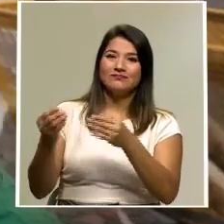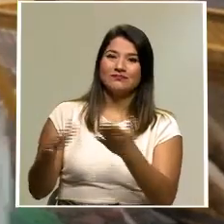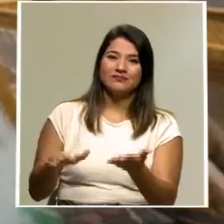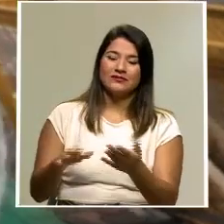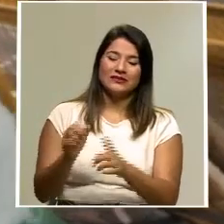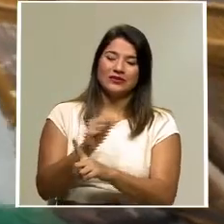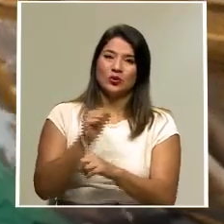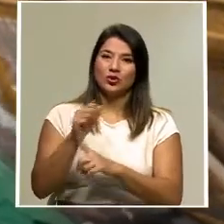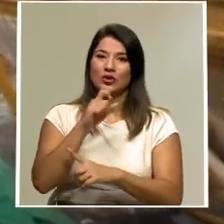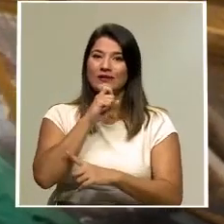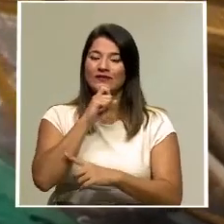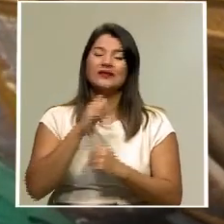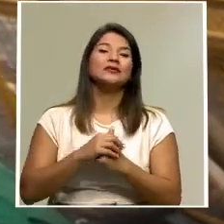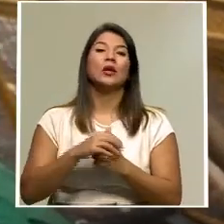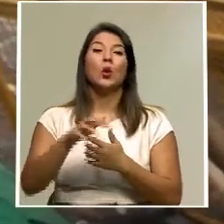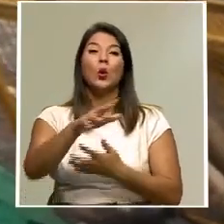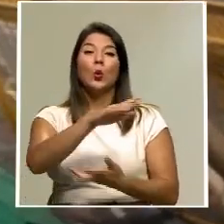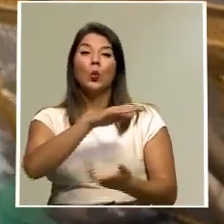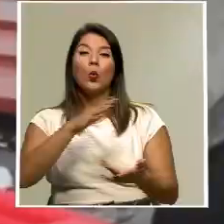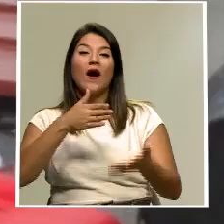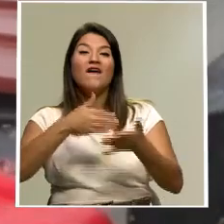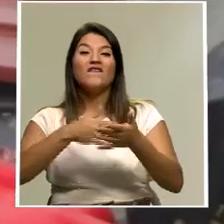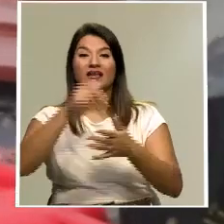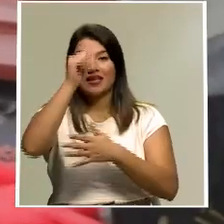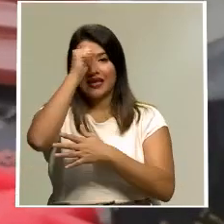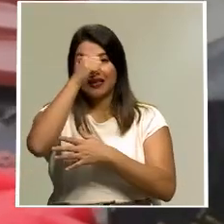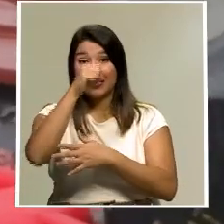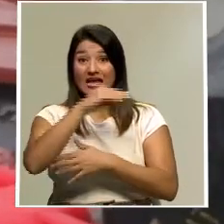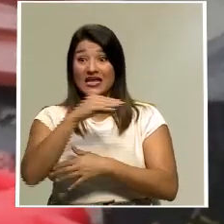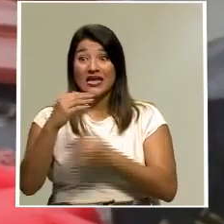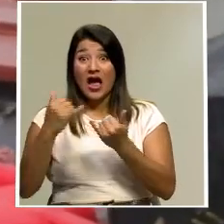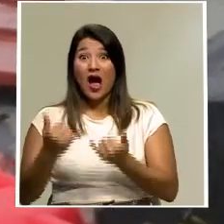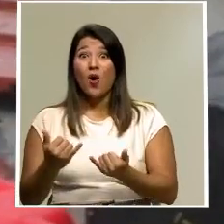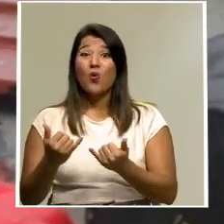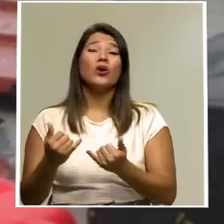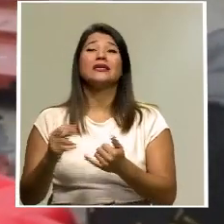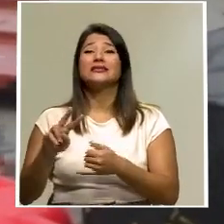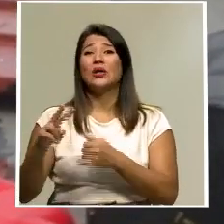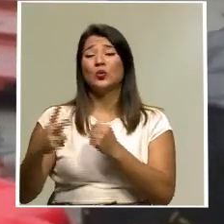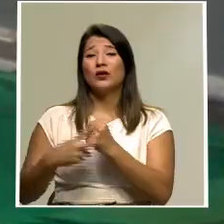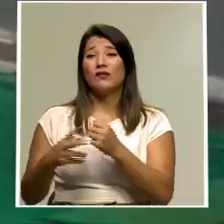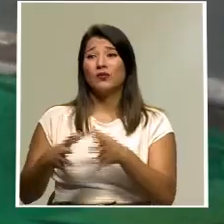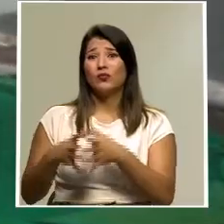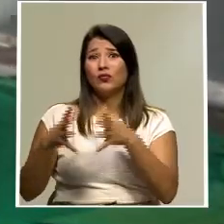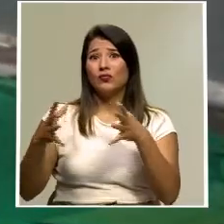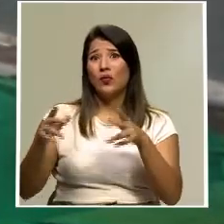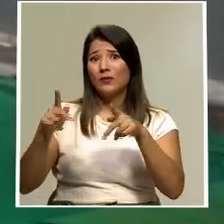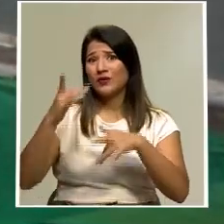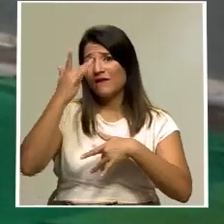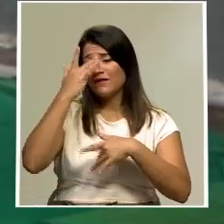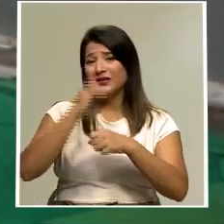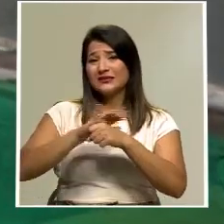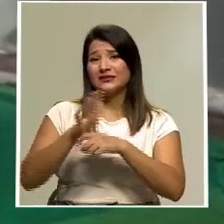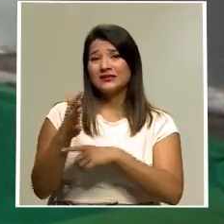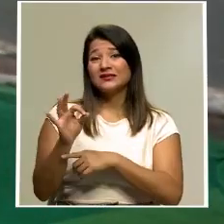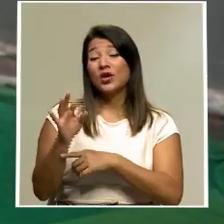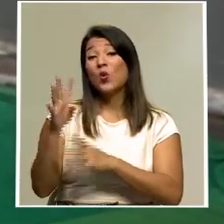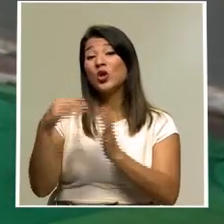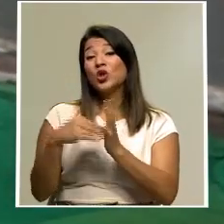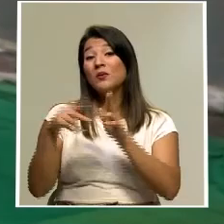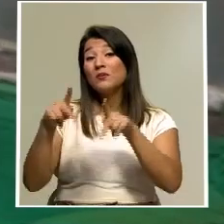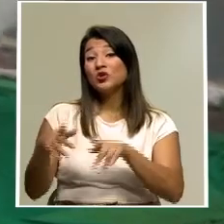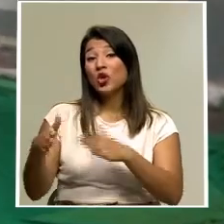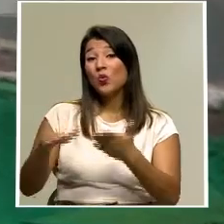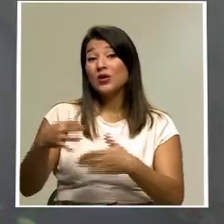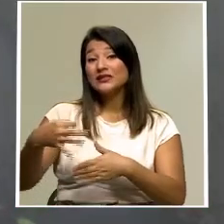El ciclón golpea a India cuando el gigante asiático enfrenta una terrible segunda ola de coronavirus, con más de 4.000 muertos diarios,